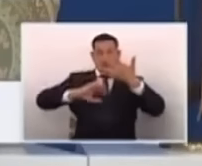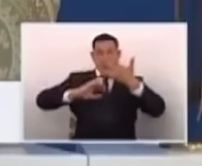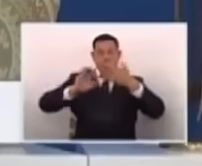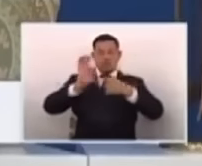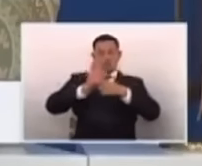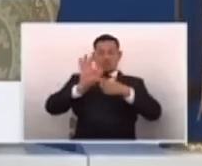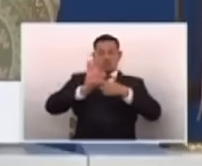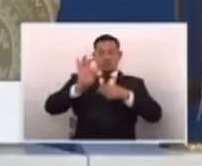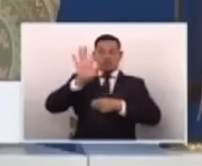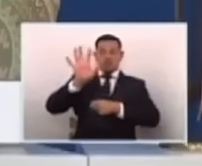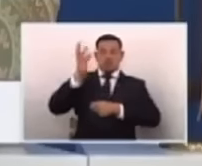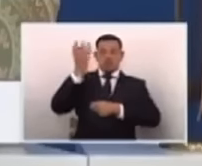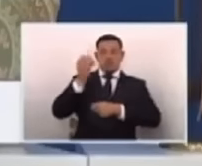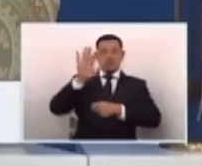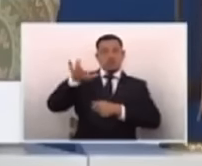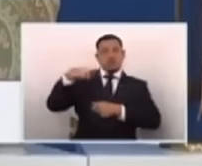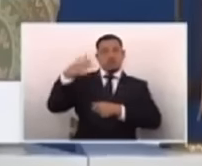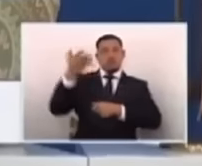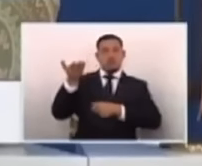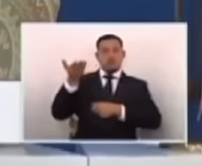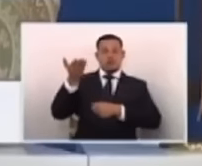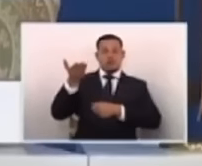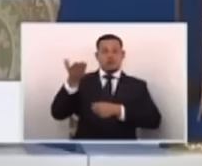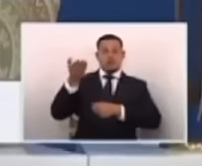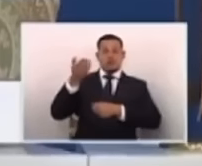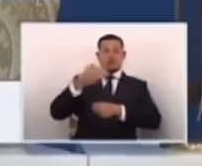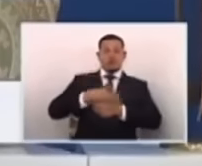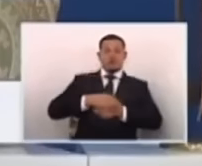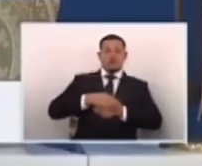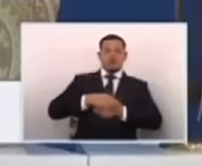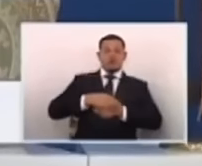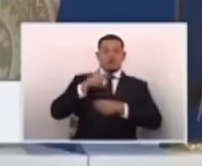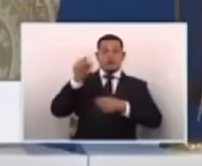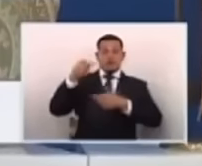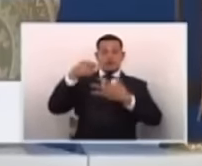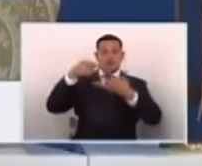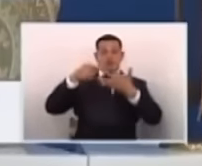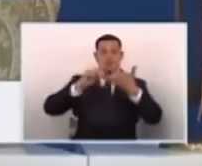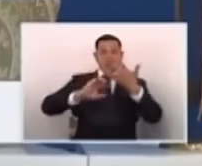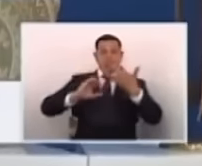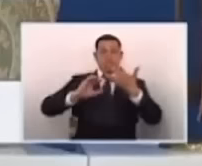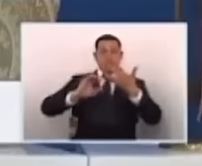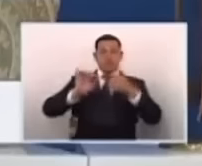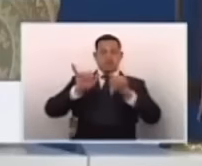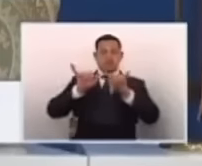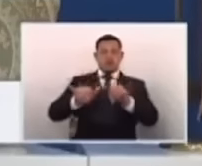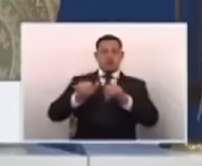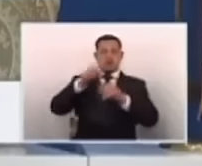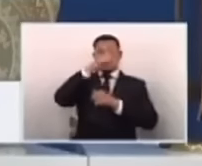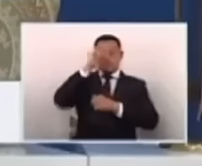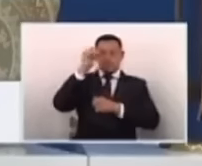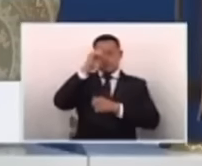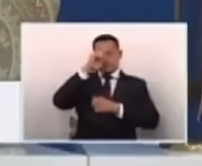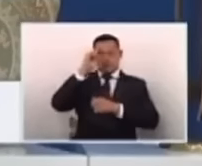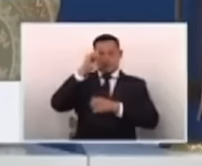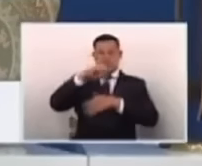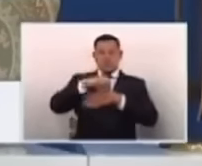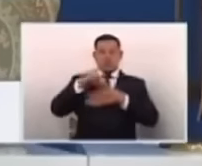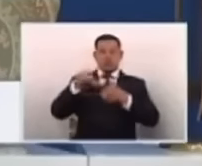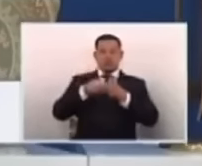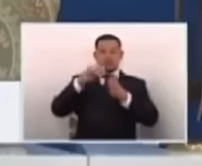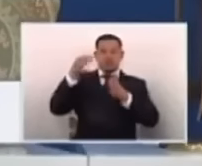en vigencia 5 días después y luego esa constituyente se queda trabajando como la